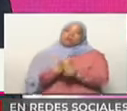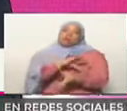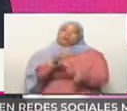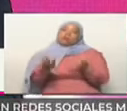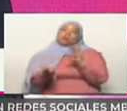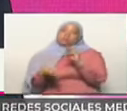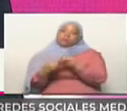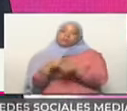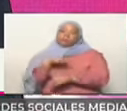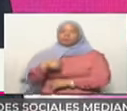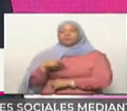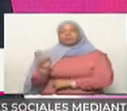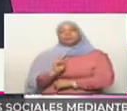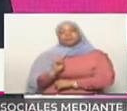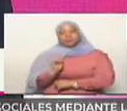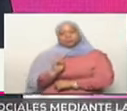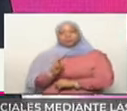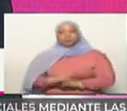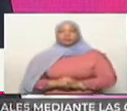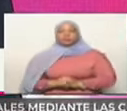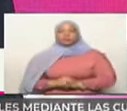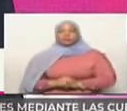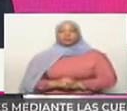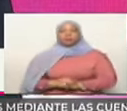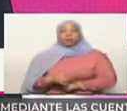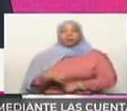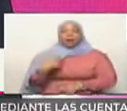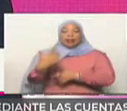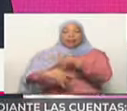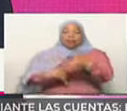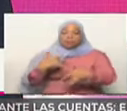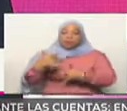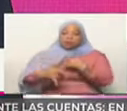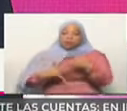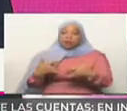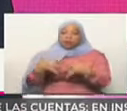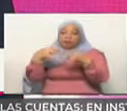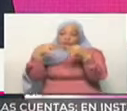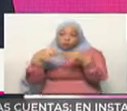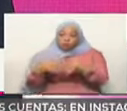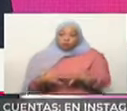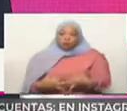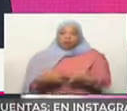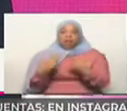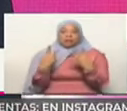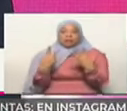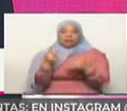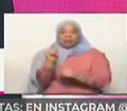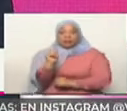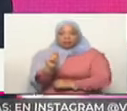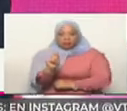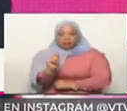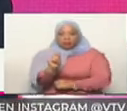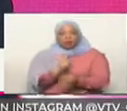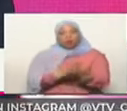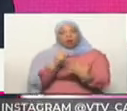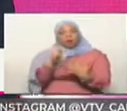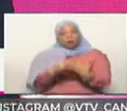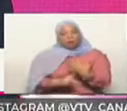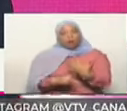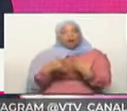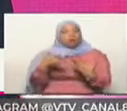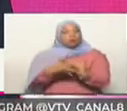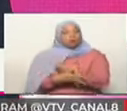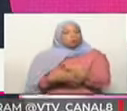transformaciones de nuestro país, la agenda concreta de acción del plan de la 7T. Ahí estuvimos cuando